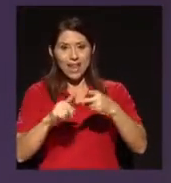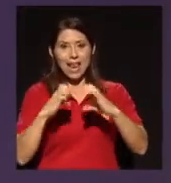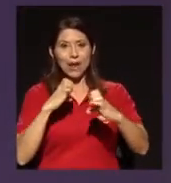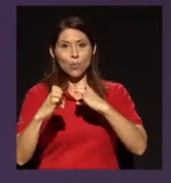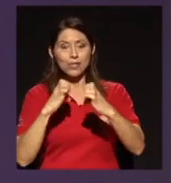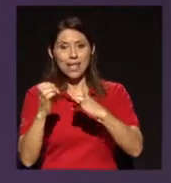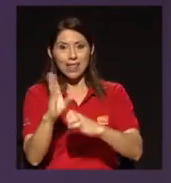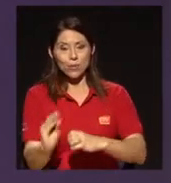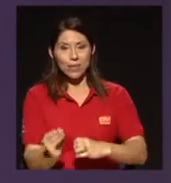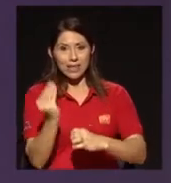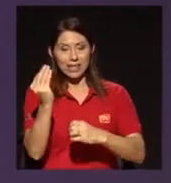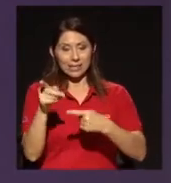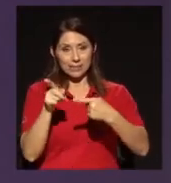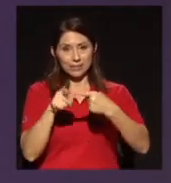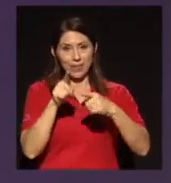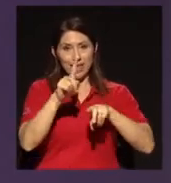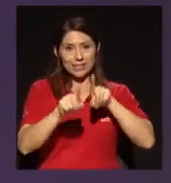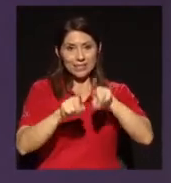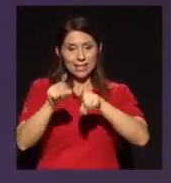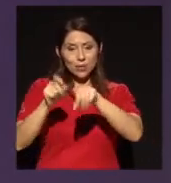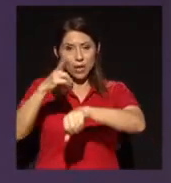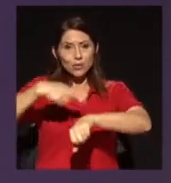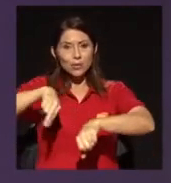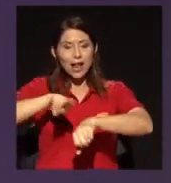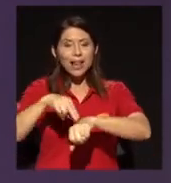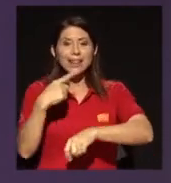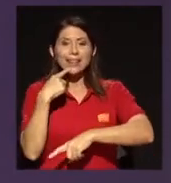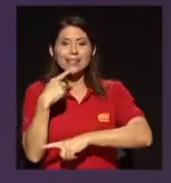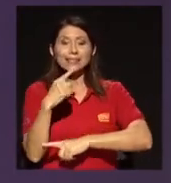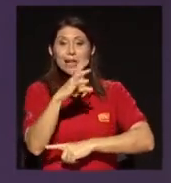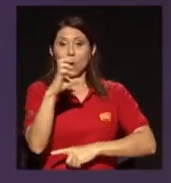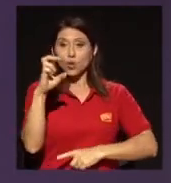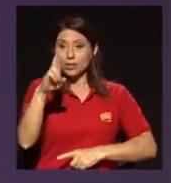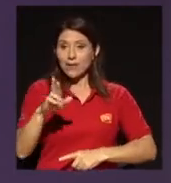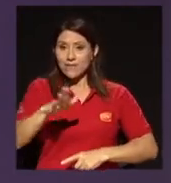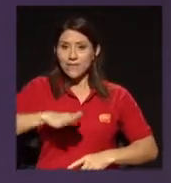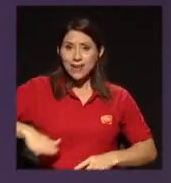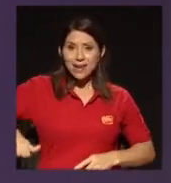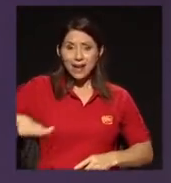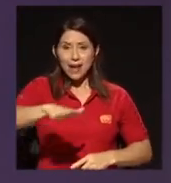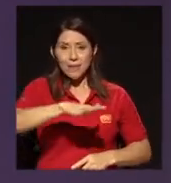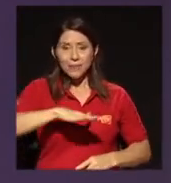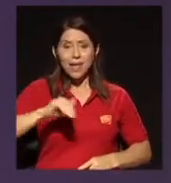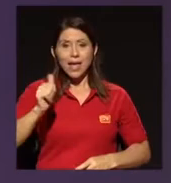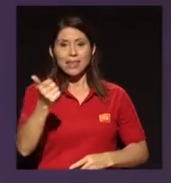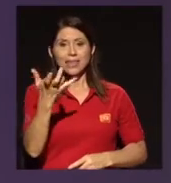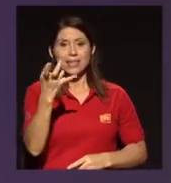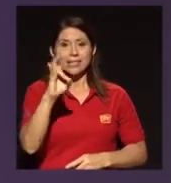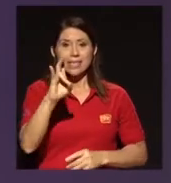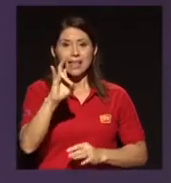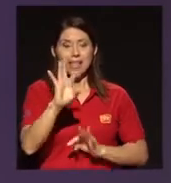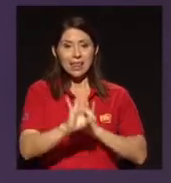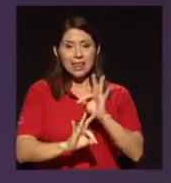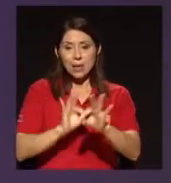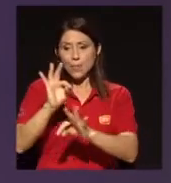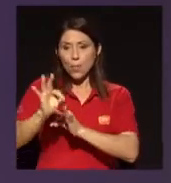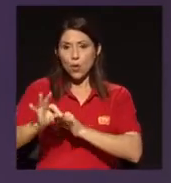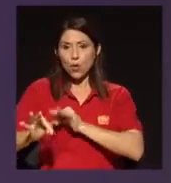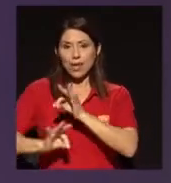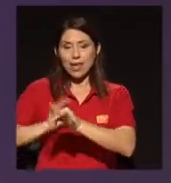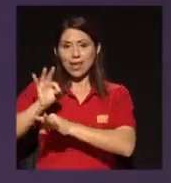Juventudes. El Censo Nacional indica que en Costa Rica hay 17 tipologías de